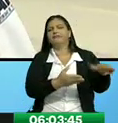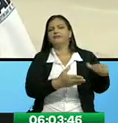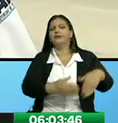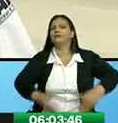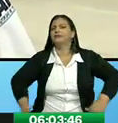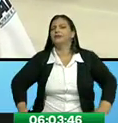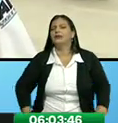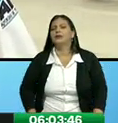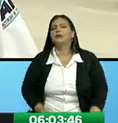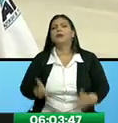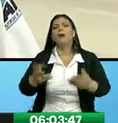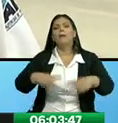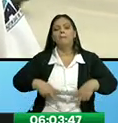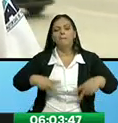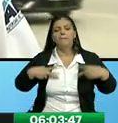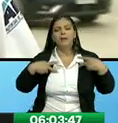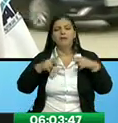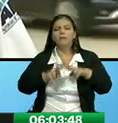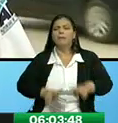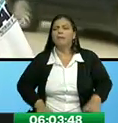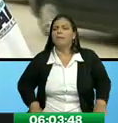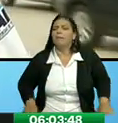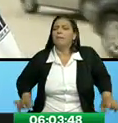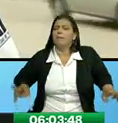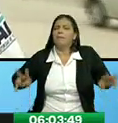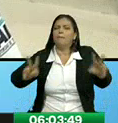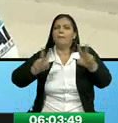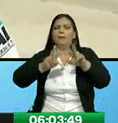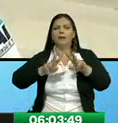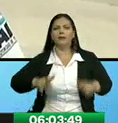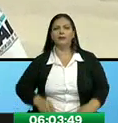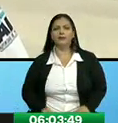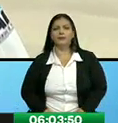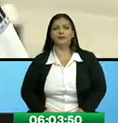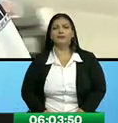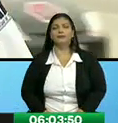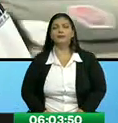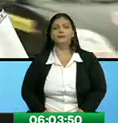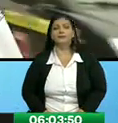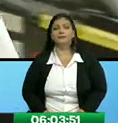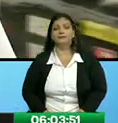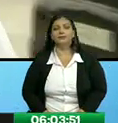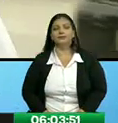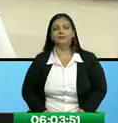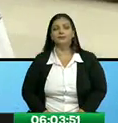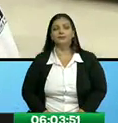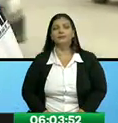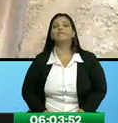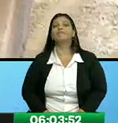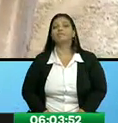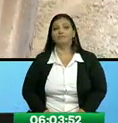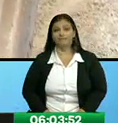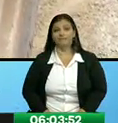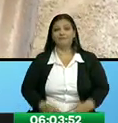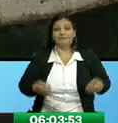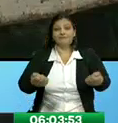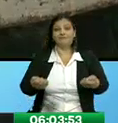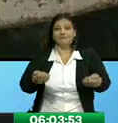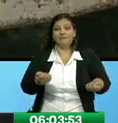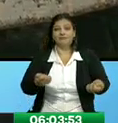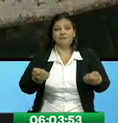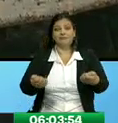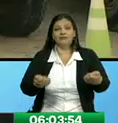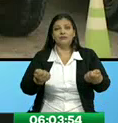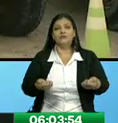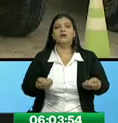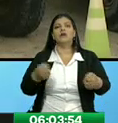ya es habitual, consuetudinario, un hecho rutinario, una vez más, y lamentablemente, el chofer se